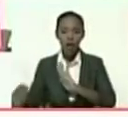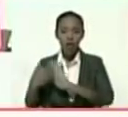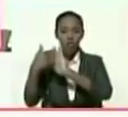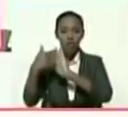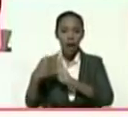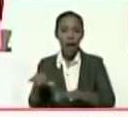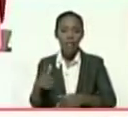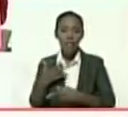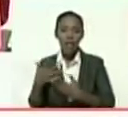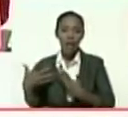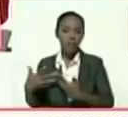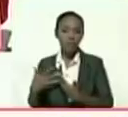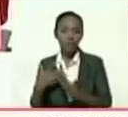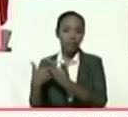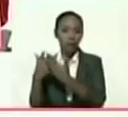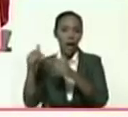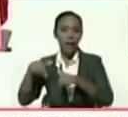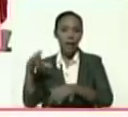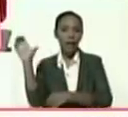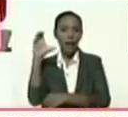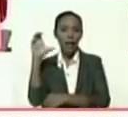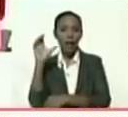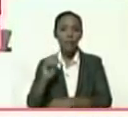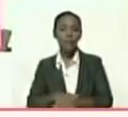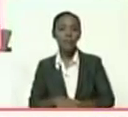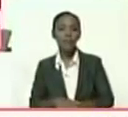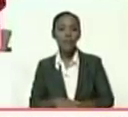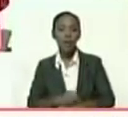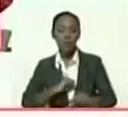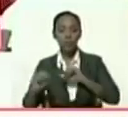fascismo aquí en Caracas. Movilización en Caracas.